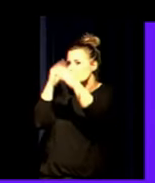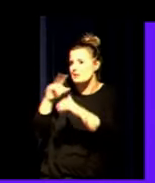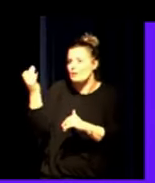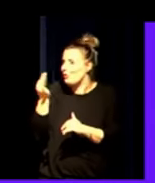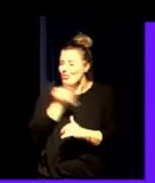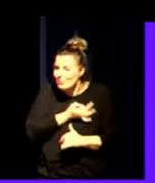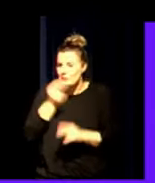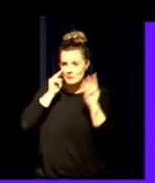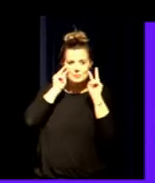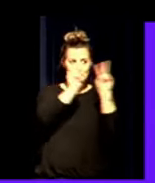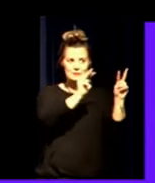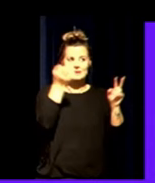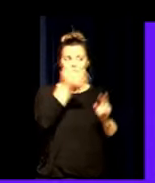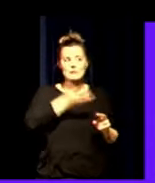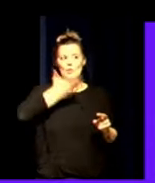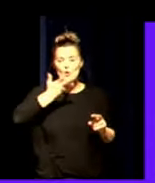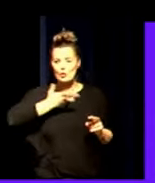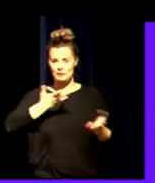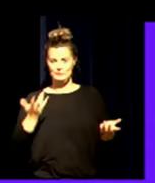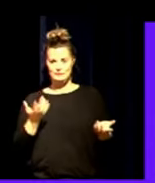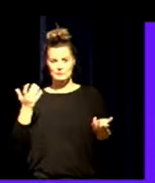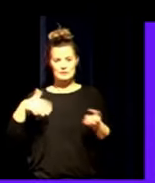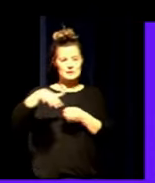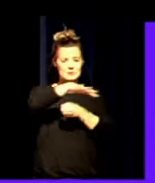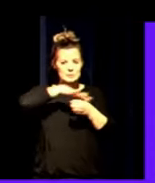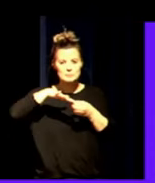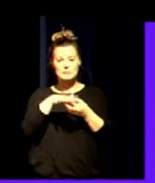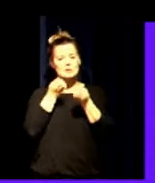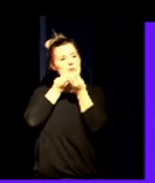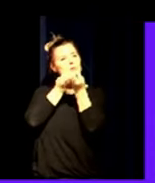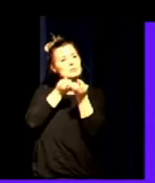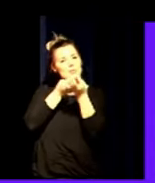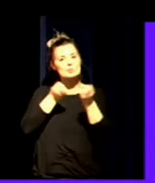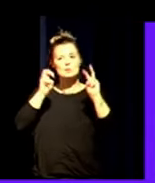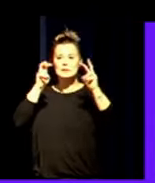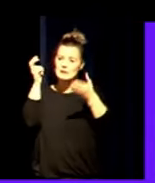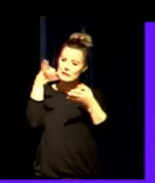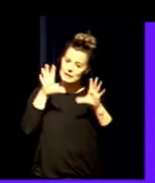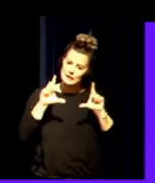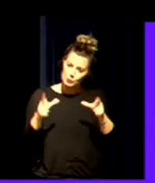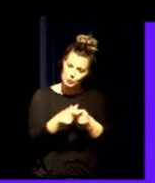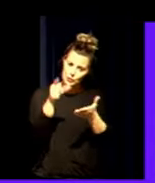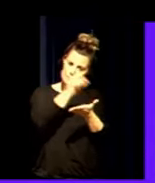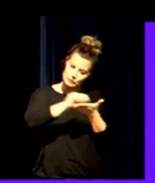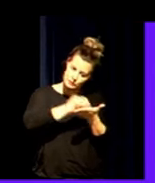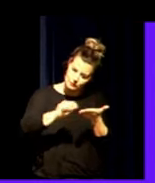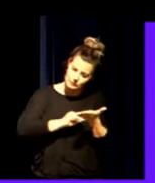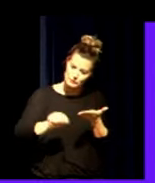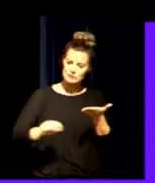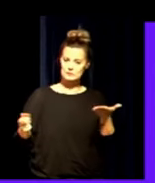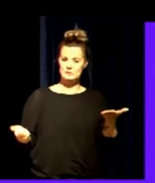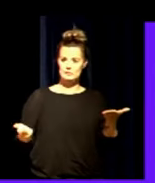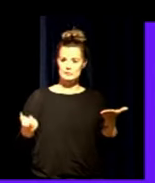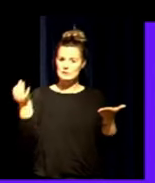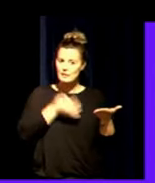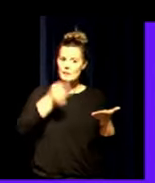aparecer en los espacios, en los discursos, en las actas de claustro, tiene que aparecer, se tiene que